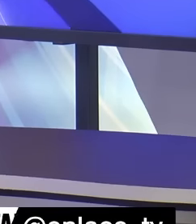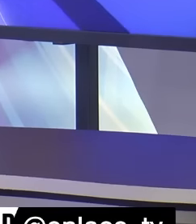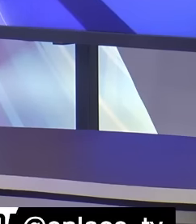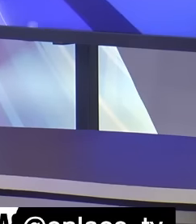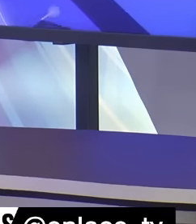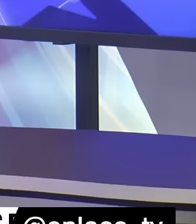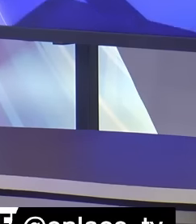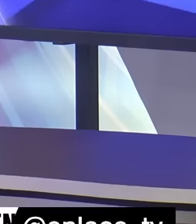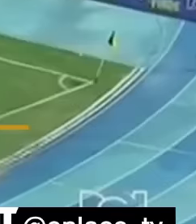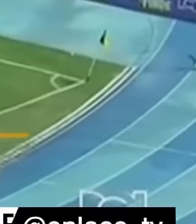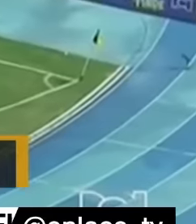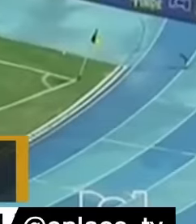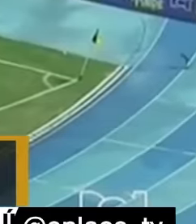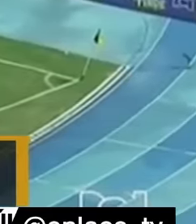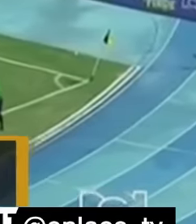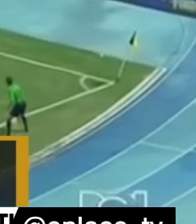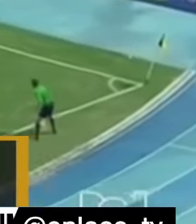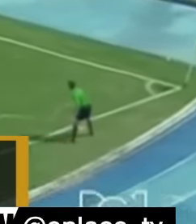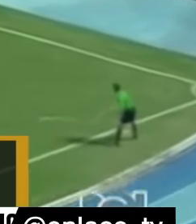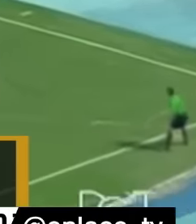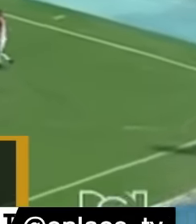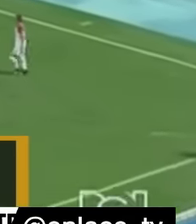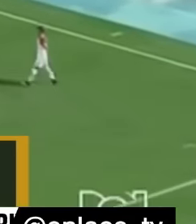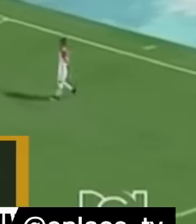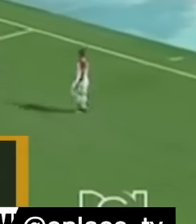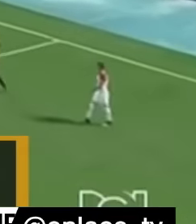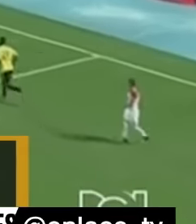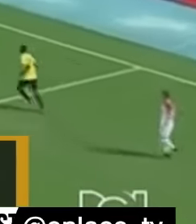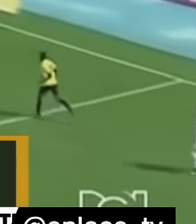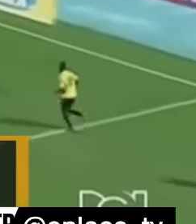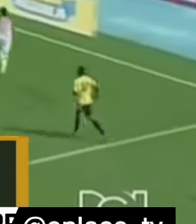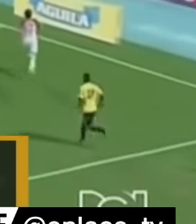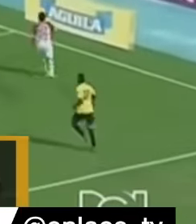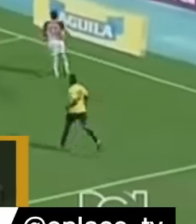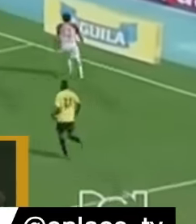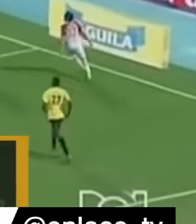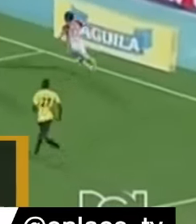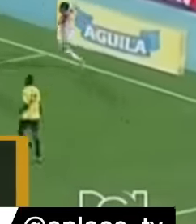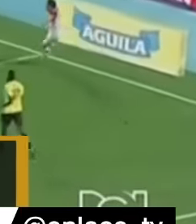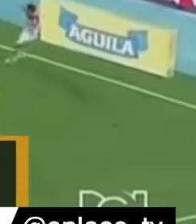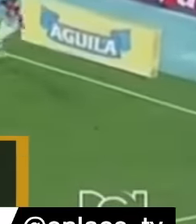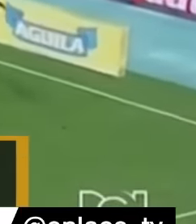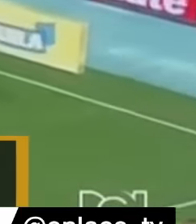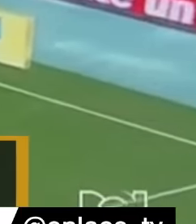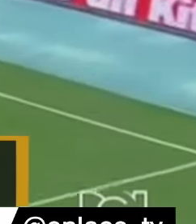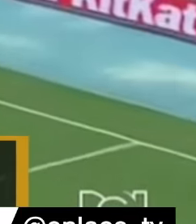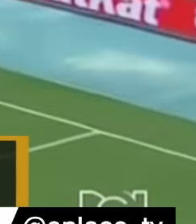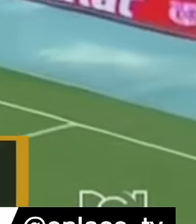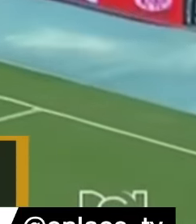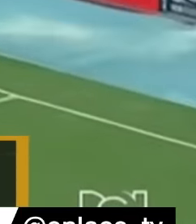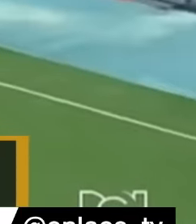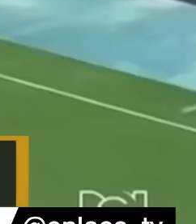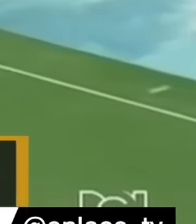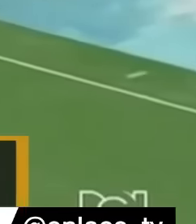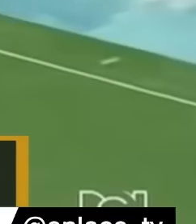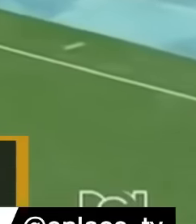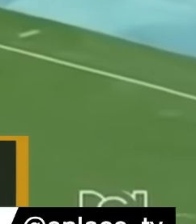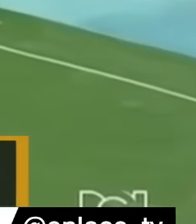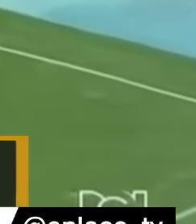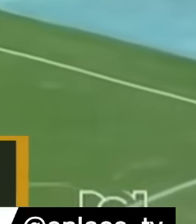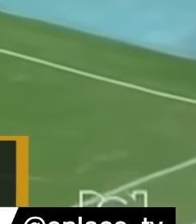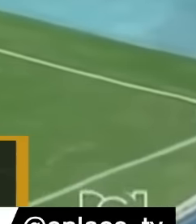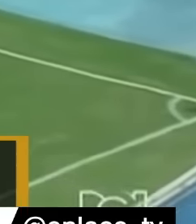albirrojos. 3 puntos valiosos obtuvo Independiente Santa Fe al derrotar a Alianza Petrolera 1-0 con gol de taco de Anderson Plata, hecho que lo